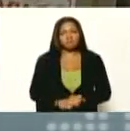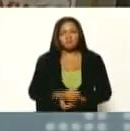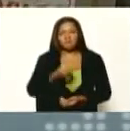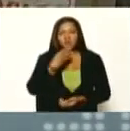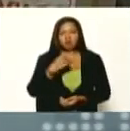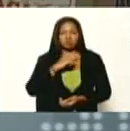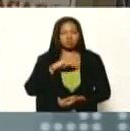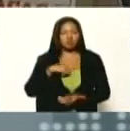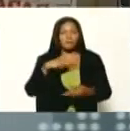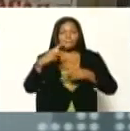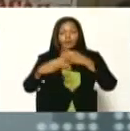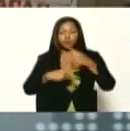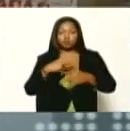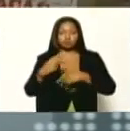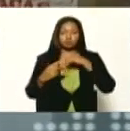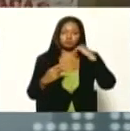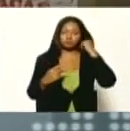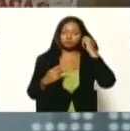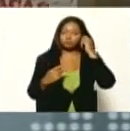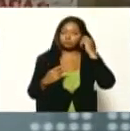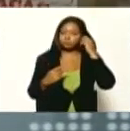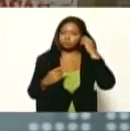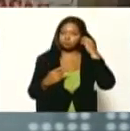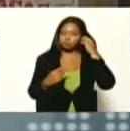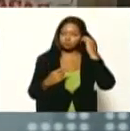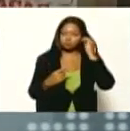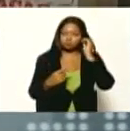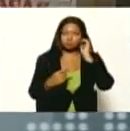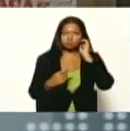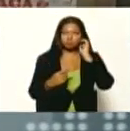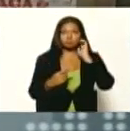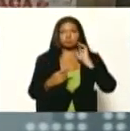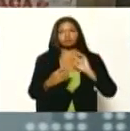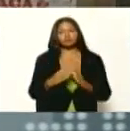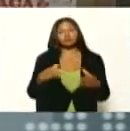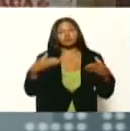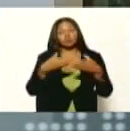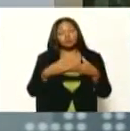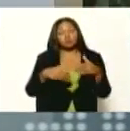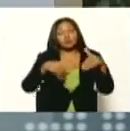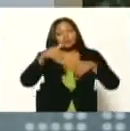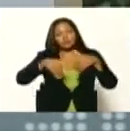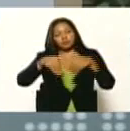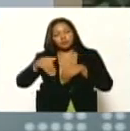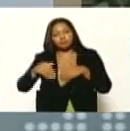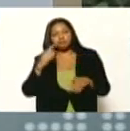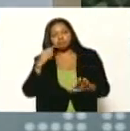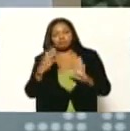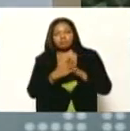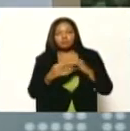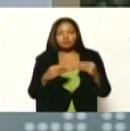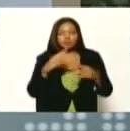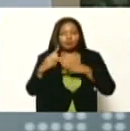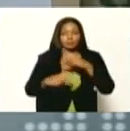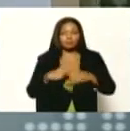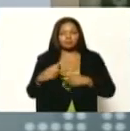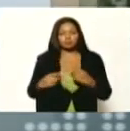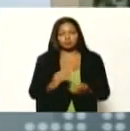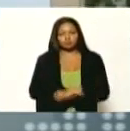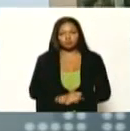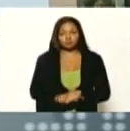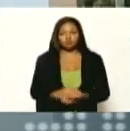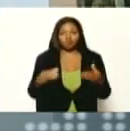hemos tenido un proceso impecable, con una comisión electoral al frente del proceso, una comisión